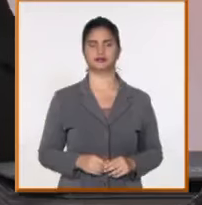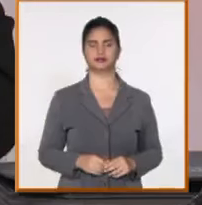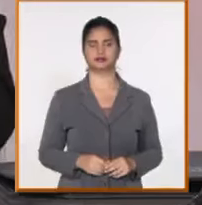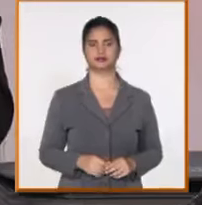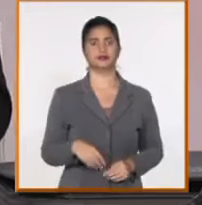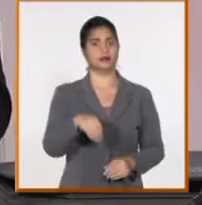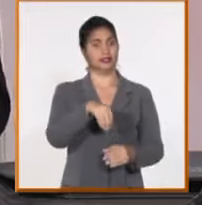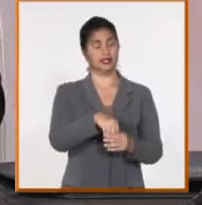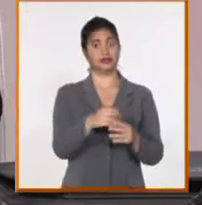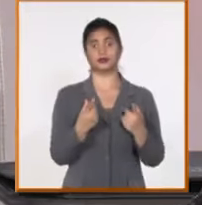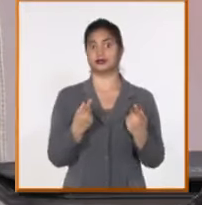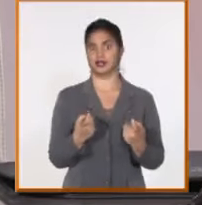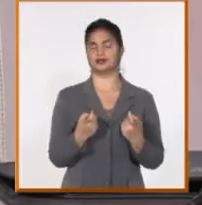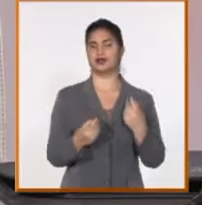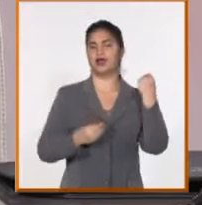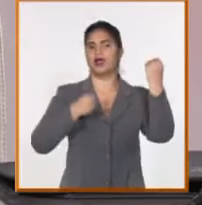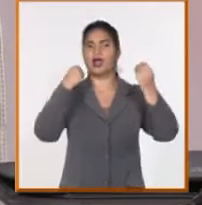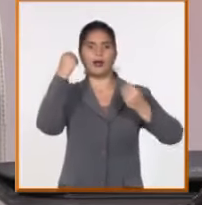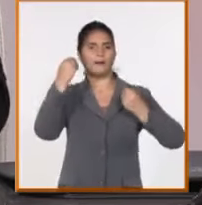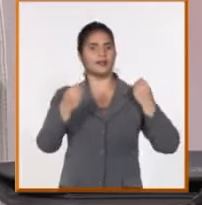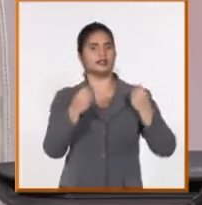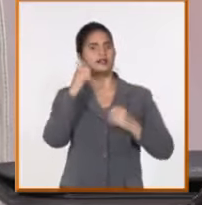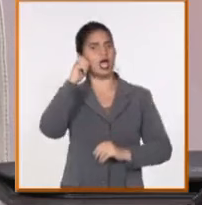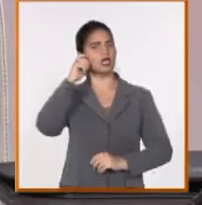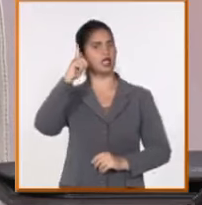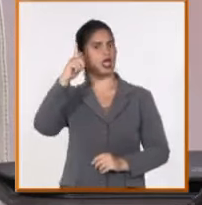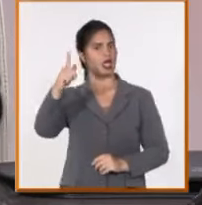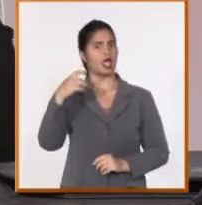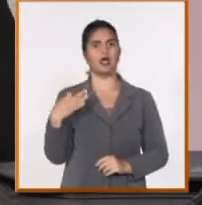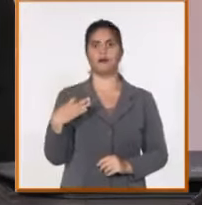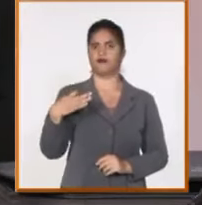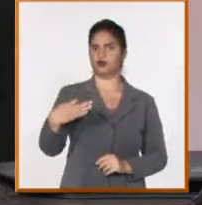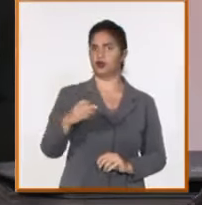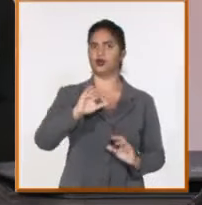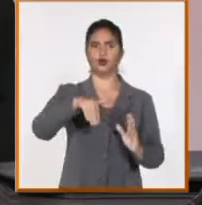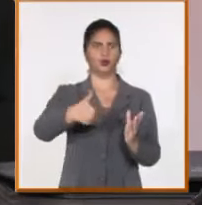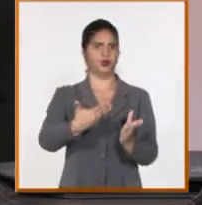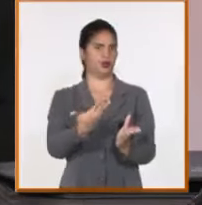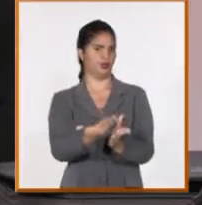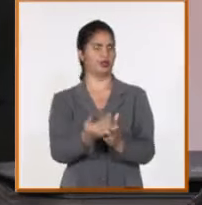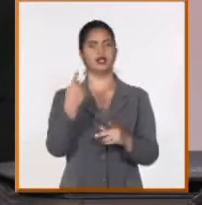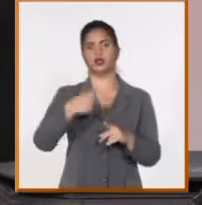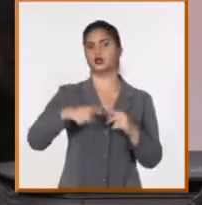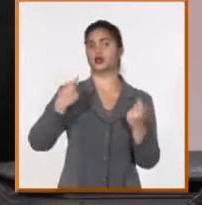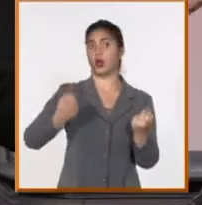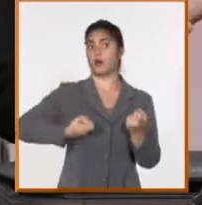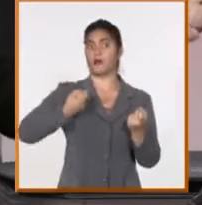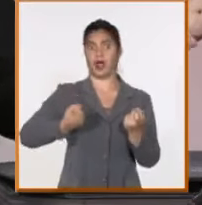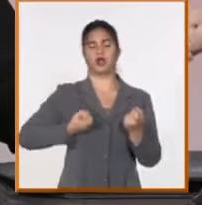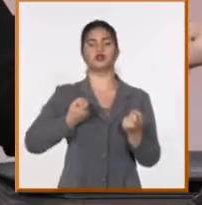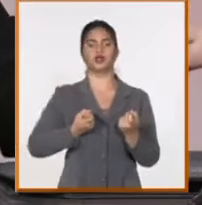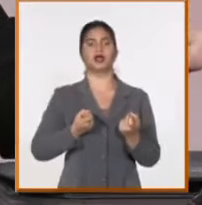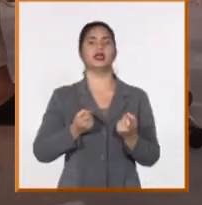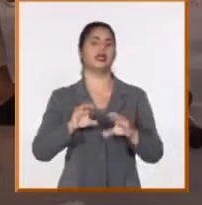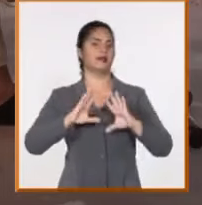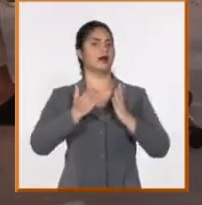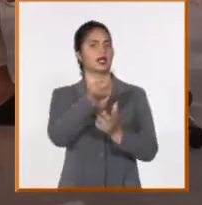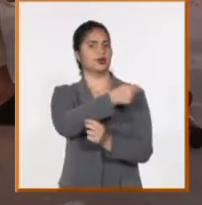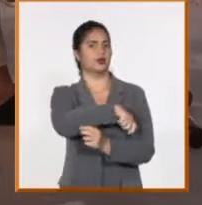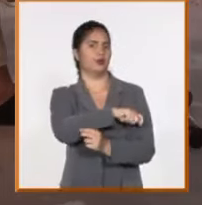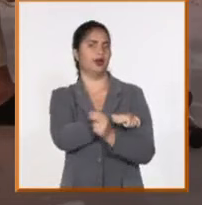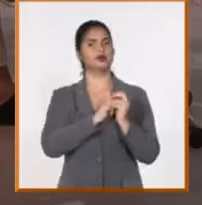de esa necesidad de buscar alternativas todas las posibles en circunstancias como estas para enfrentar los desafíos desafíos que no son pocos